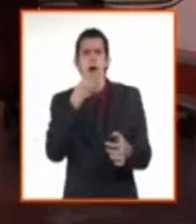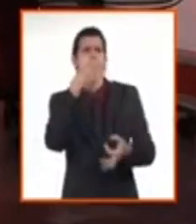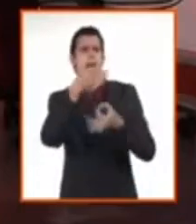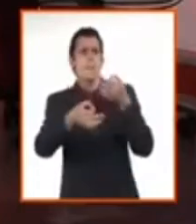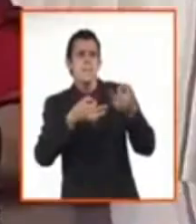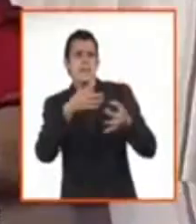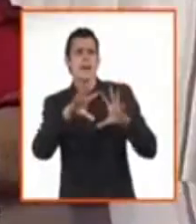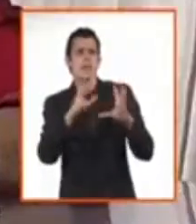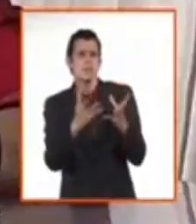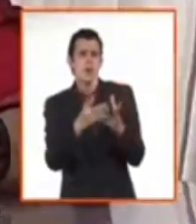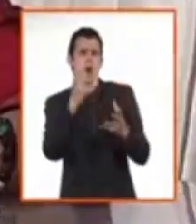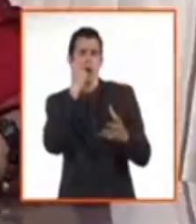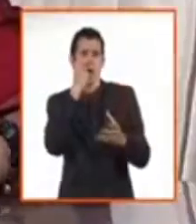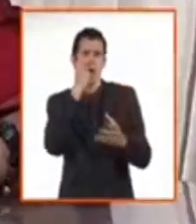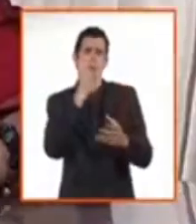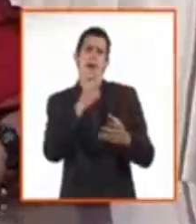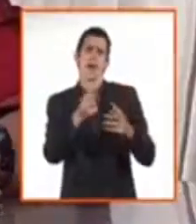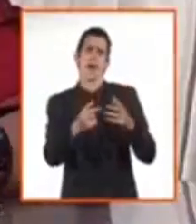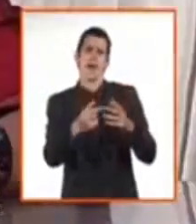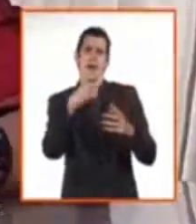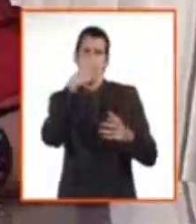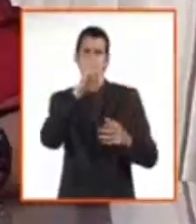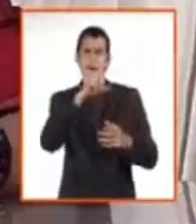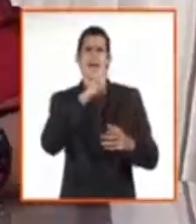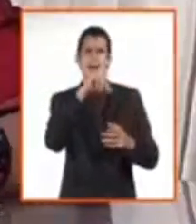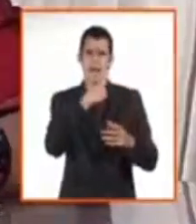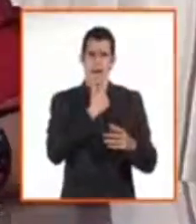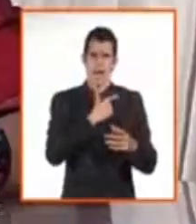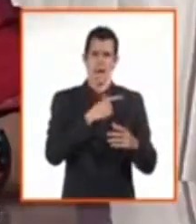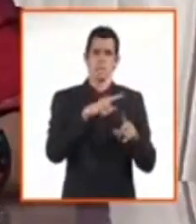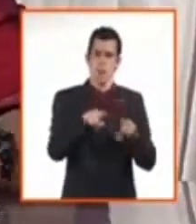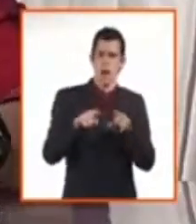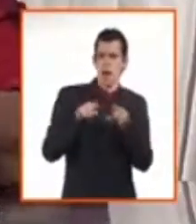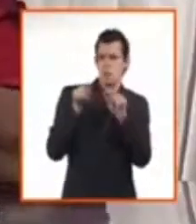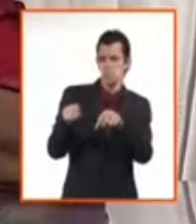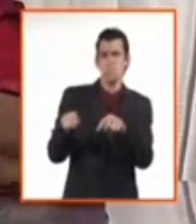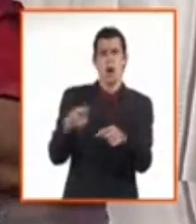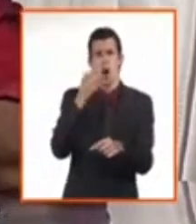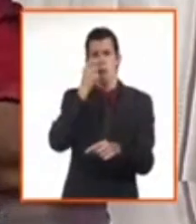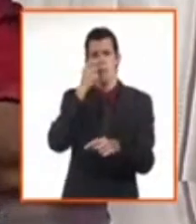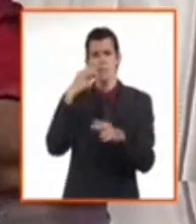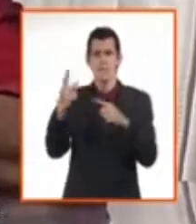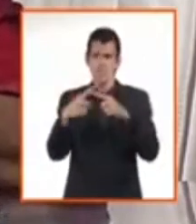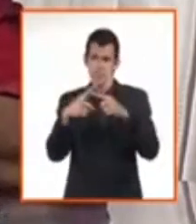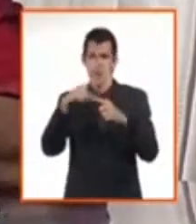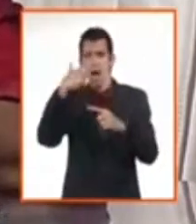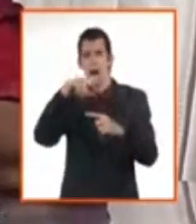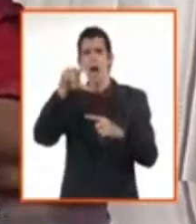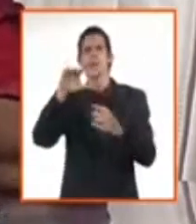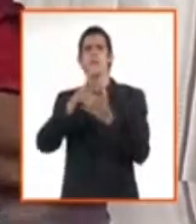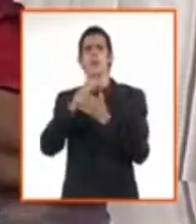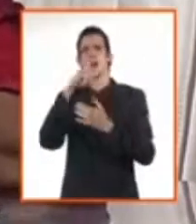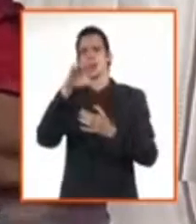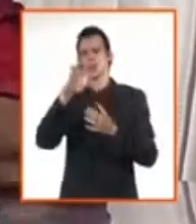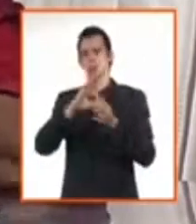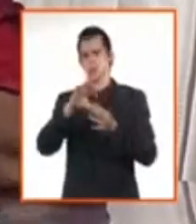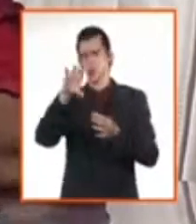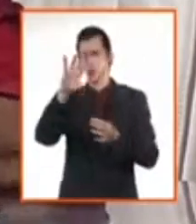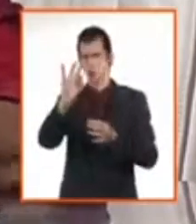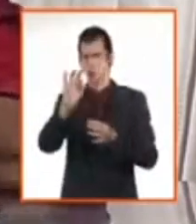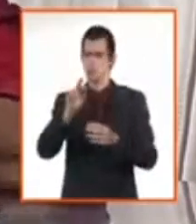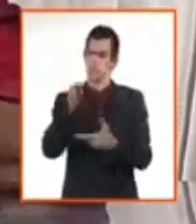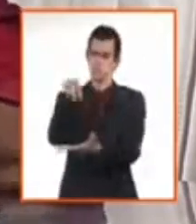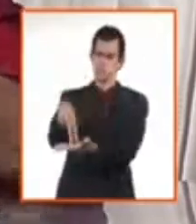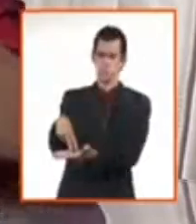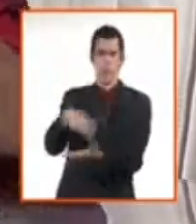señal muy clara de que no escucharon el aviso o la la honesta intervención de los países